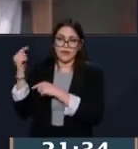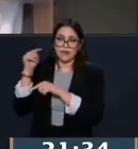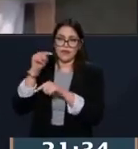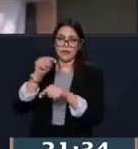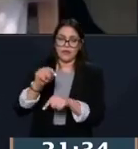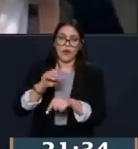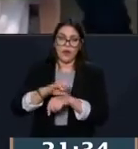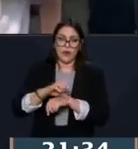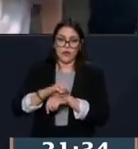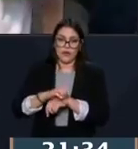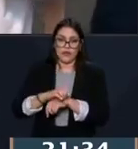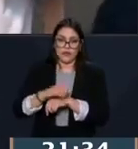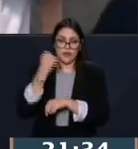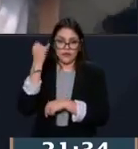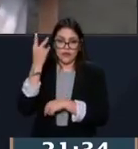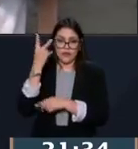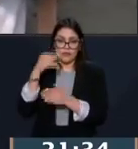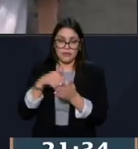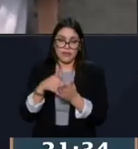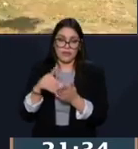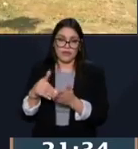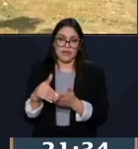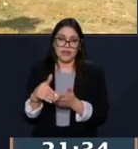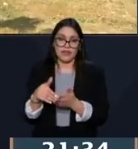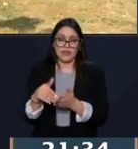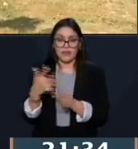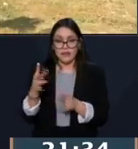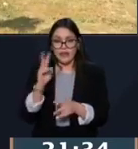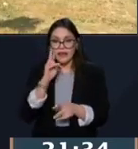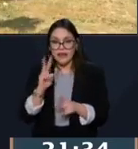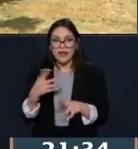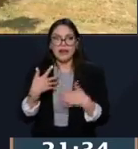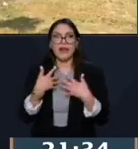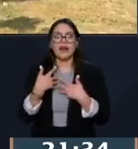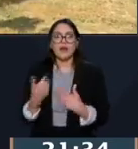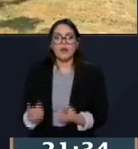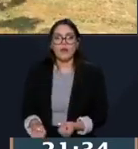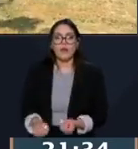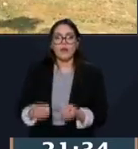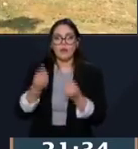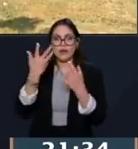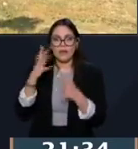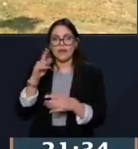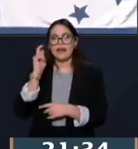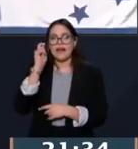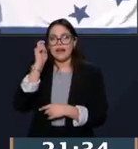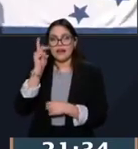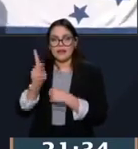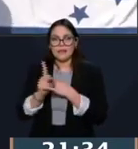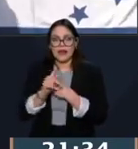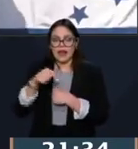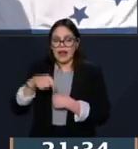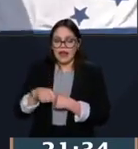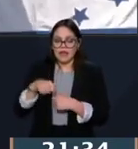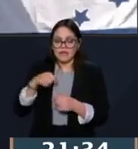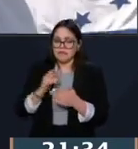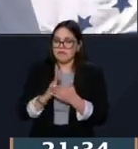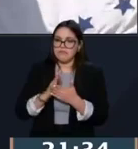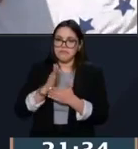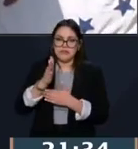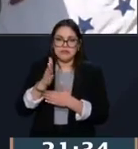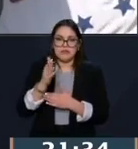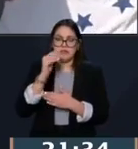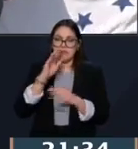momento dado. Ajá. O sea, para que ya también empecemos a dimensionar lo que significa ser un país de tránsito migratorio. Que